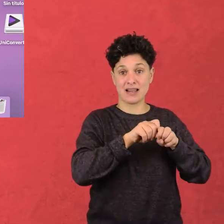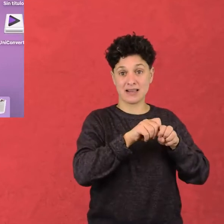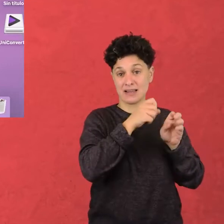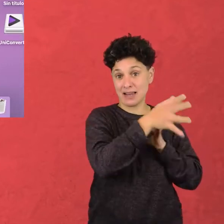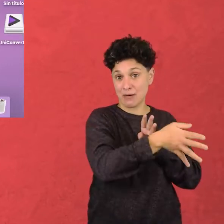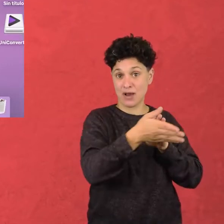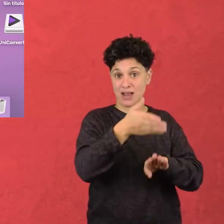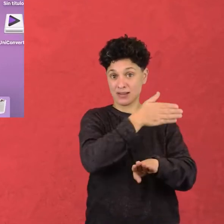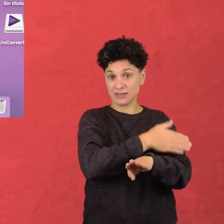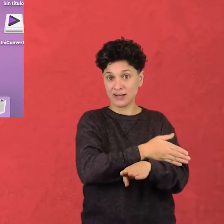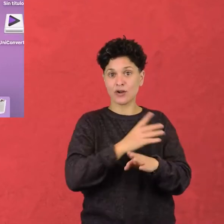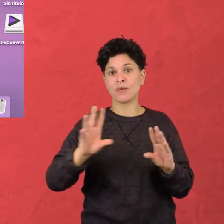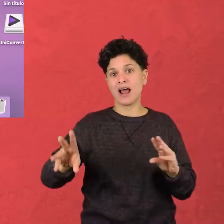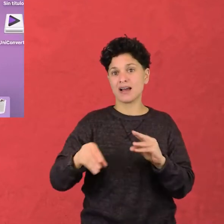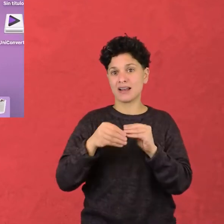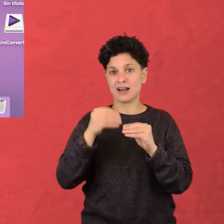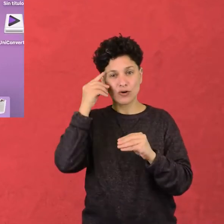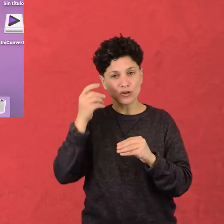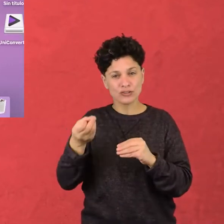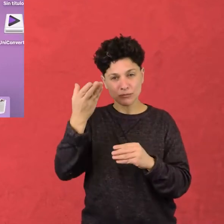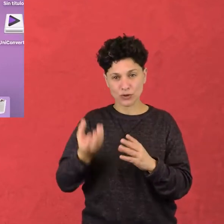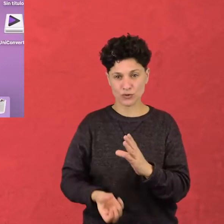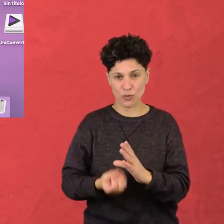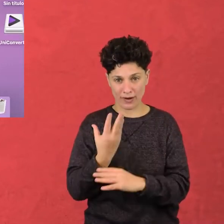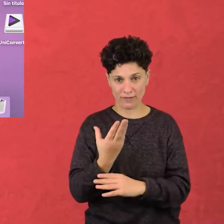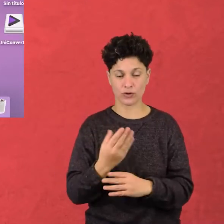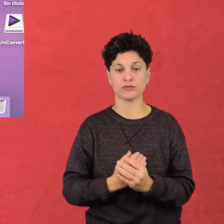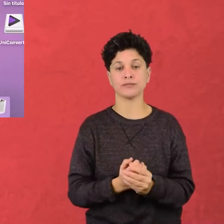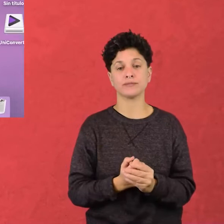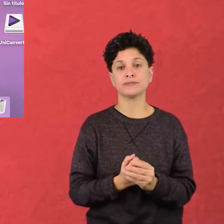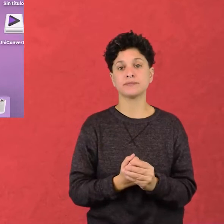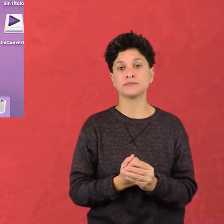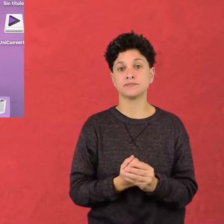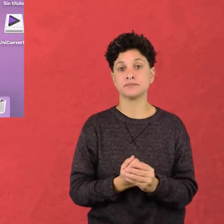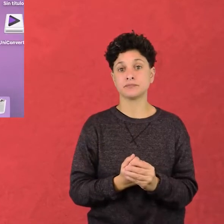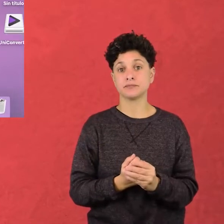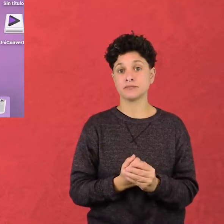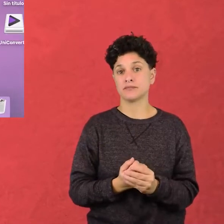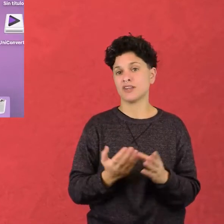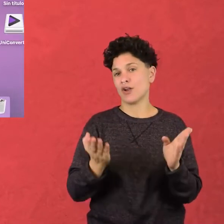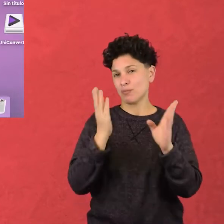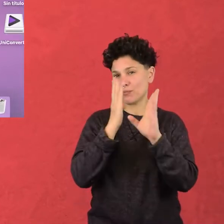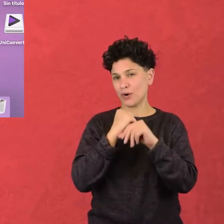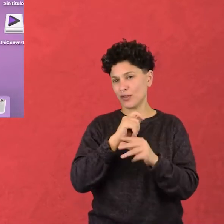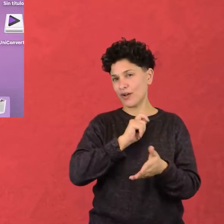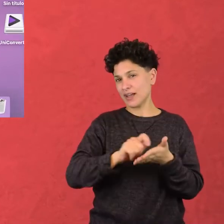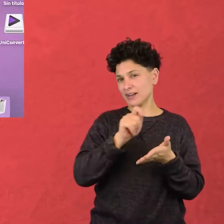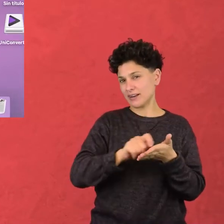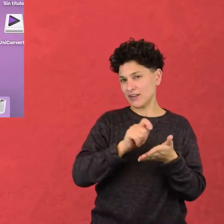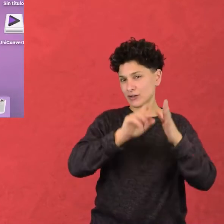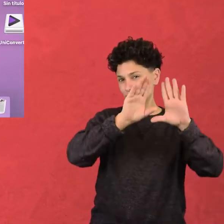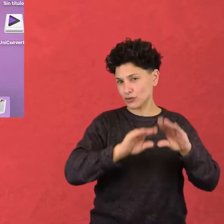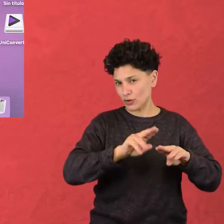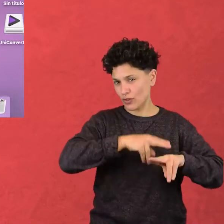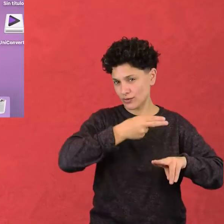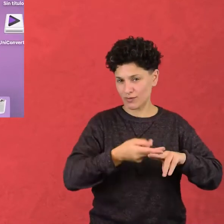estos conceptos que estamos trabajando, porque yo no puedo de vuelta escribir todo porque se me iría el